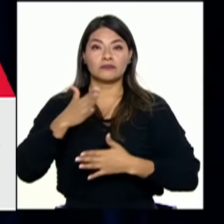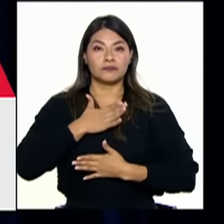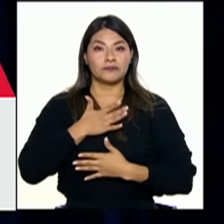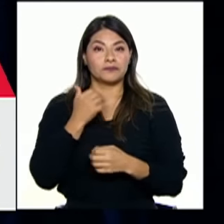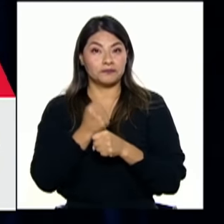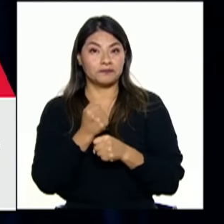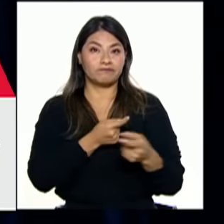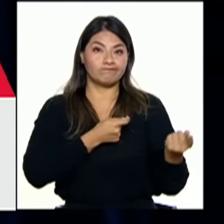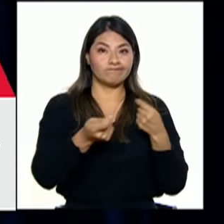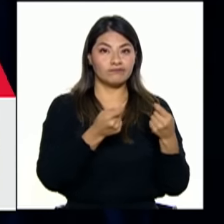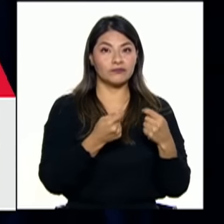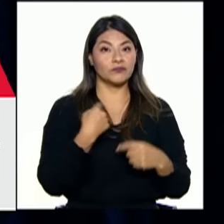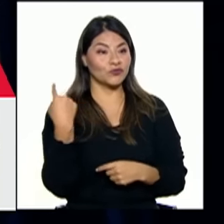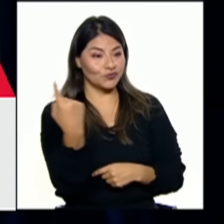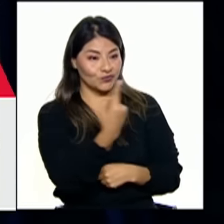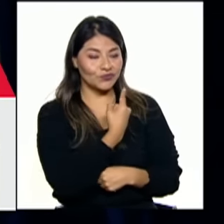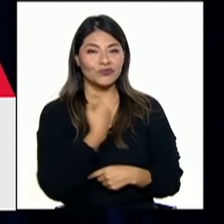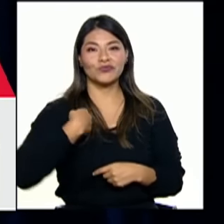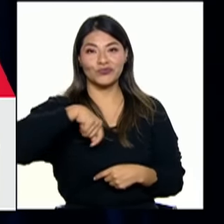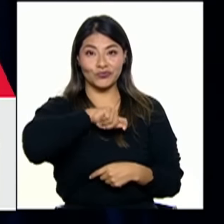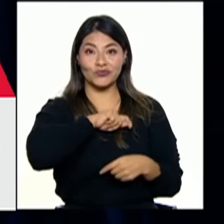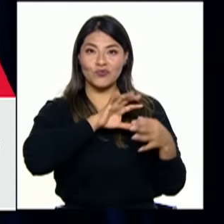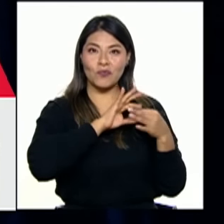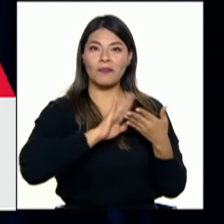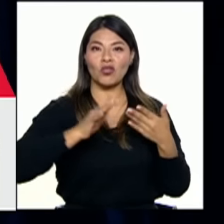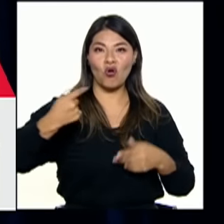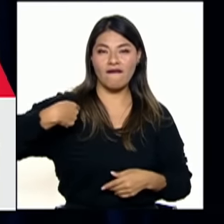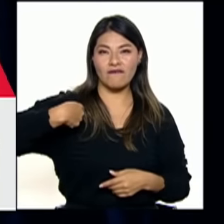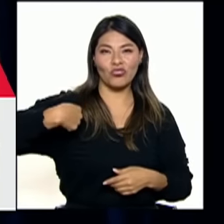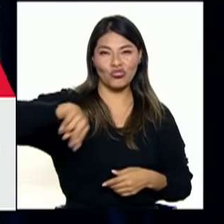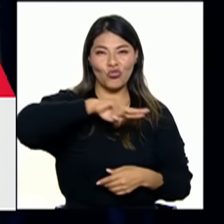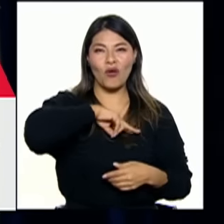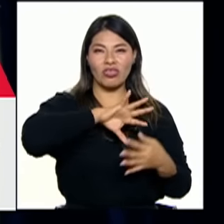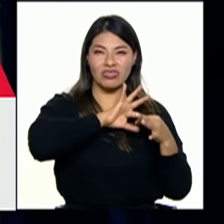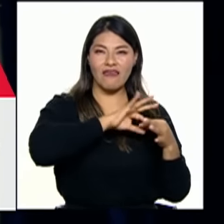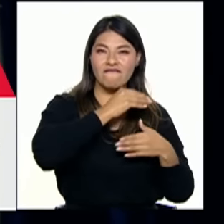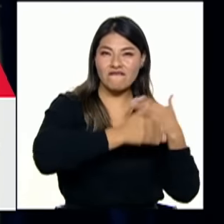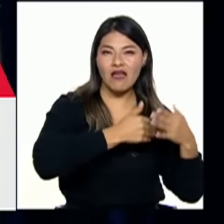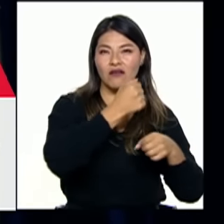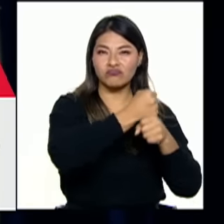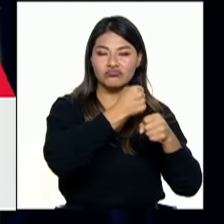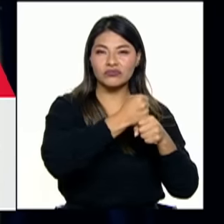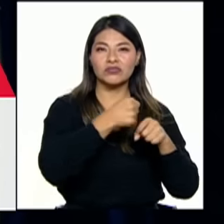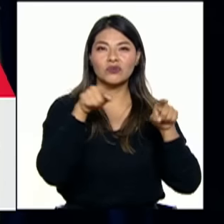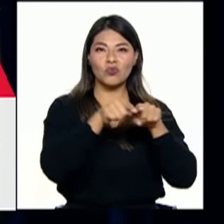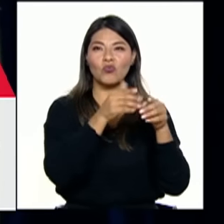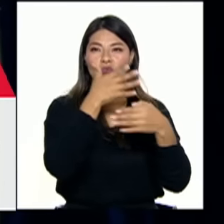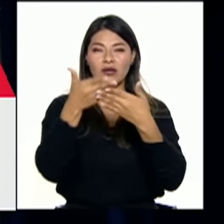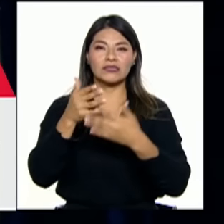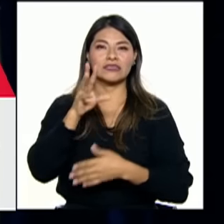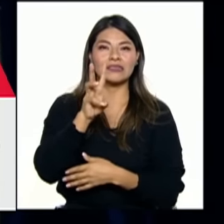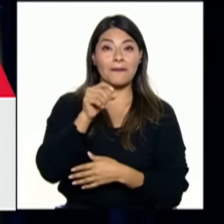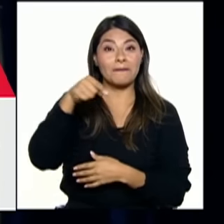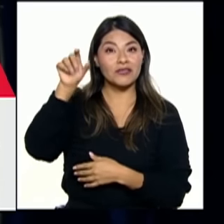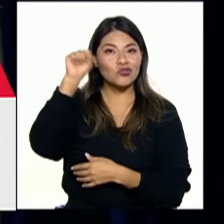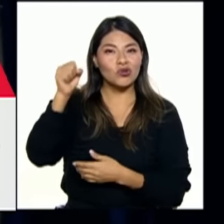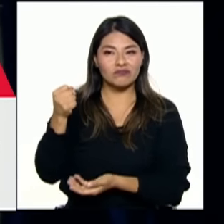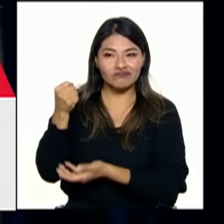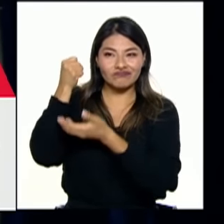gobierno, nuestro gobierno, está destinando más de 460 millones de soles al